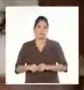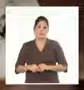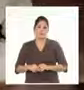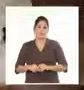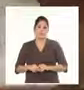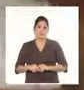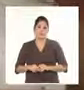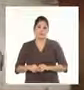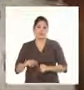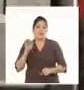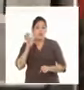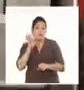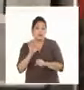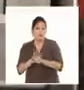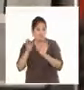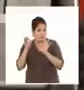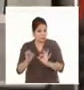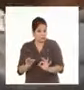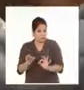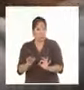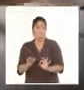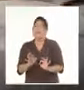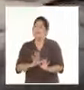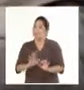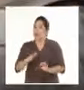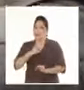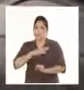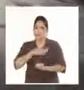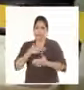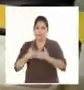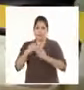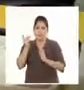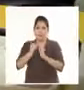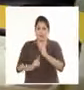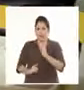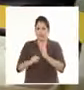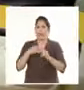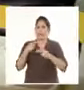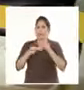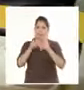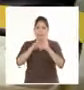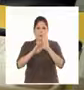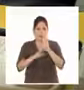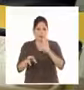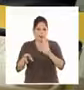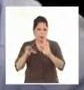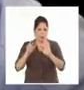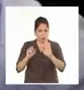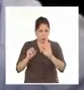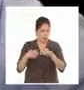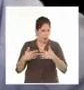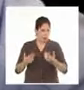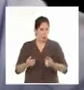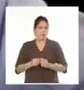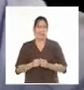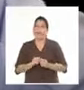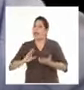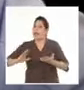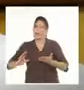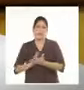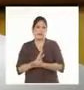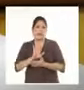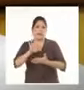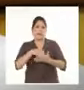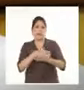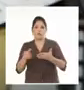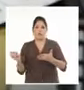Desde que se determinaron estos hechos, la propia entidad adoptó las medidas necesarias. Una de ellas, eliminar las facturaciones